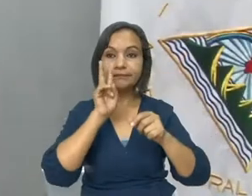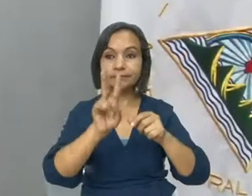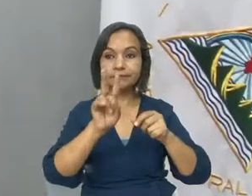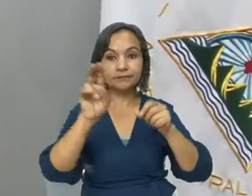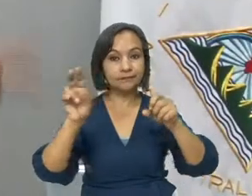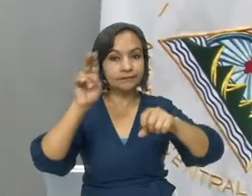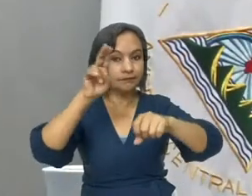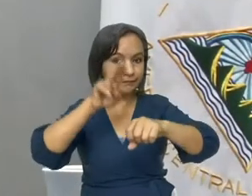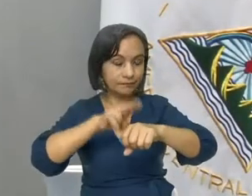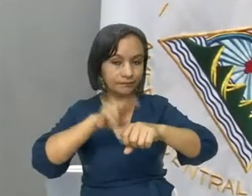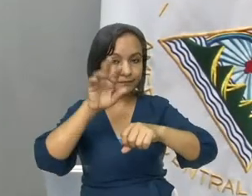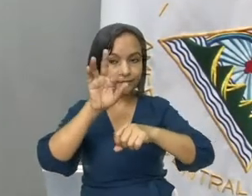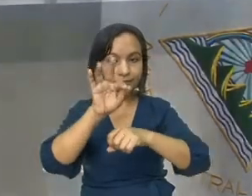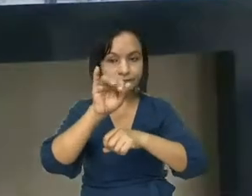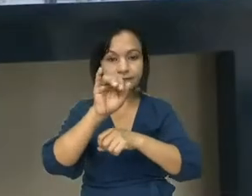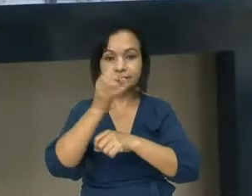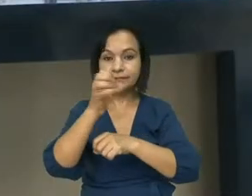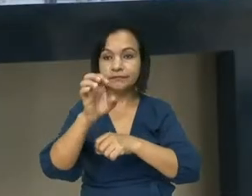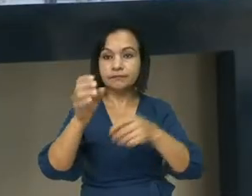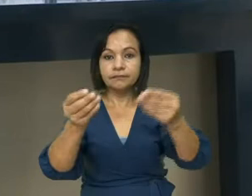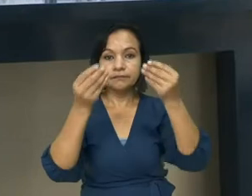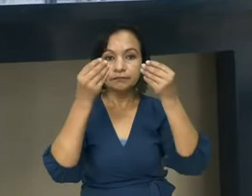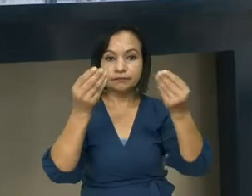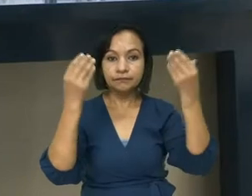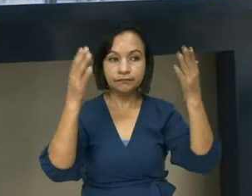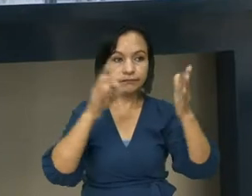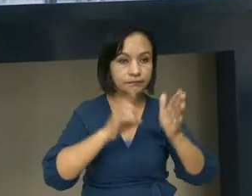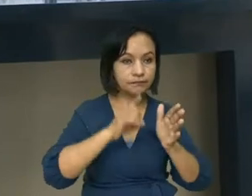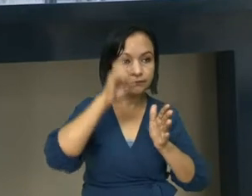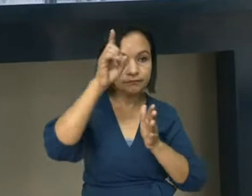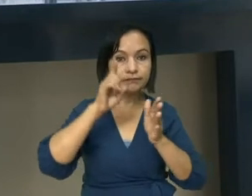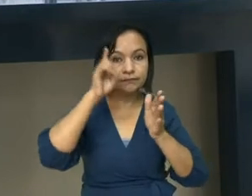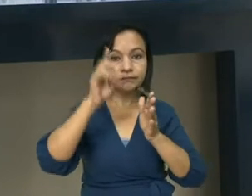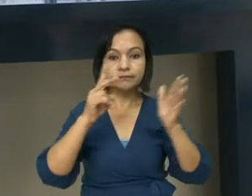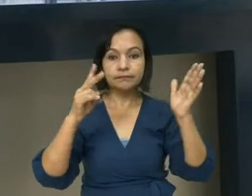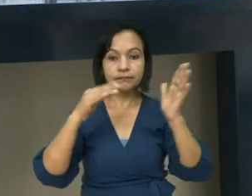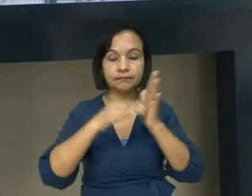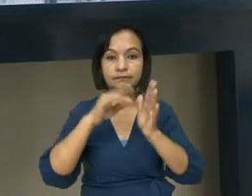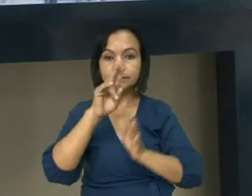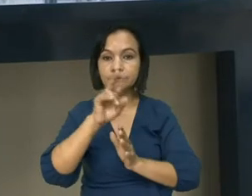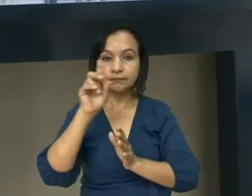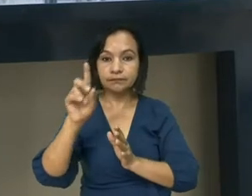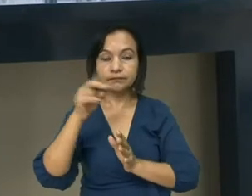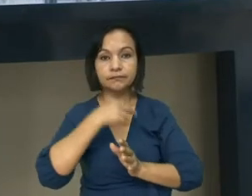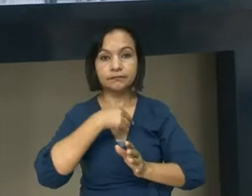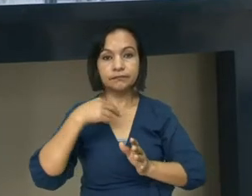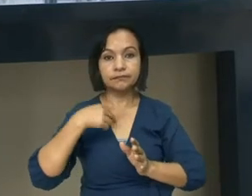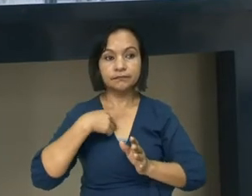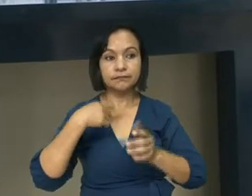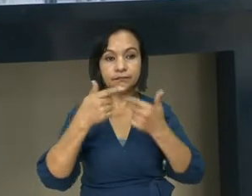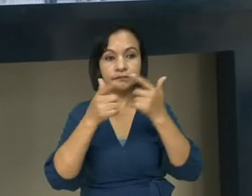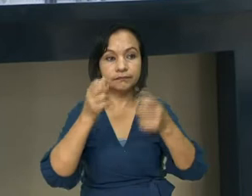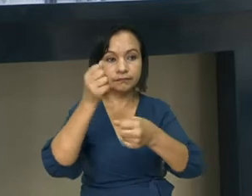cobertura nacional la del FICE. Bastantes conquistas alcanzadas en el año 2021, pero que se suman a un conglomerado